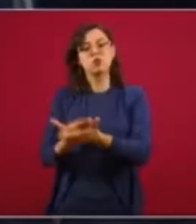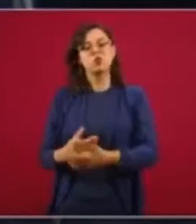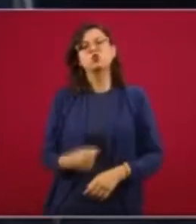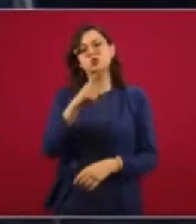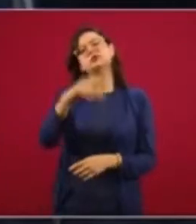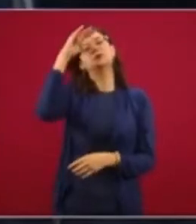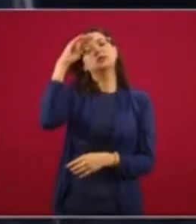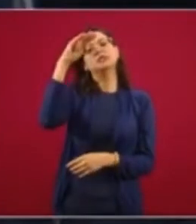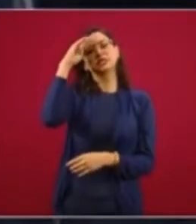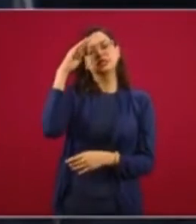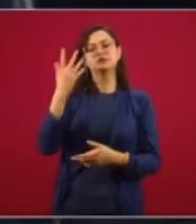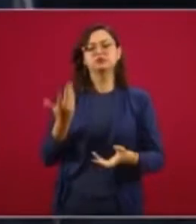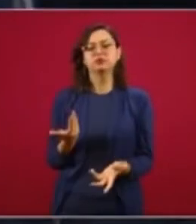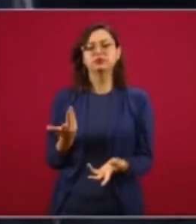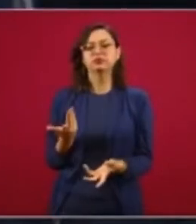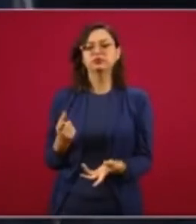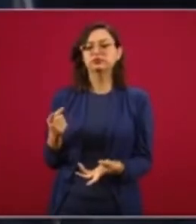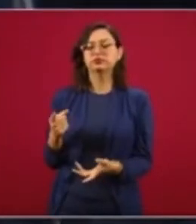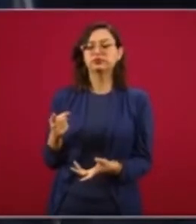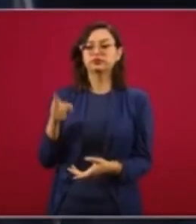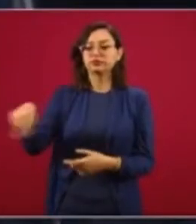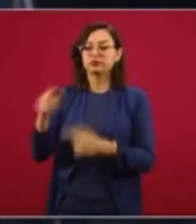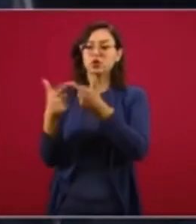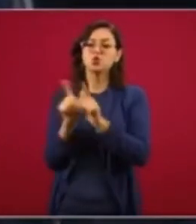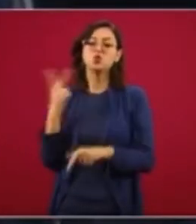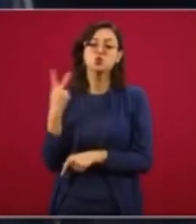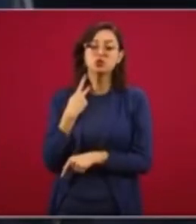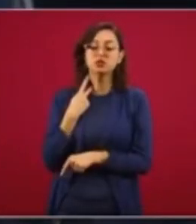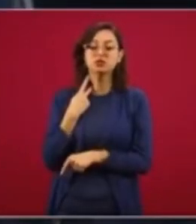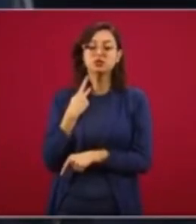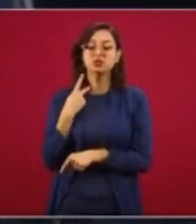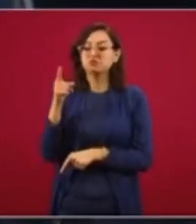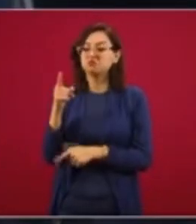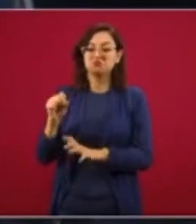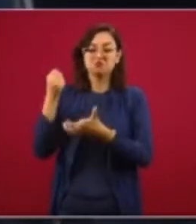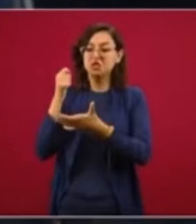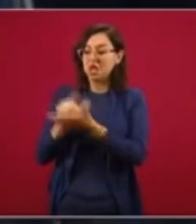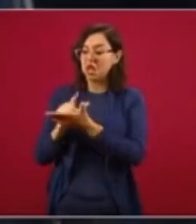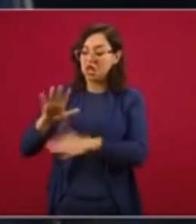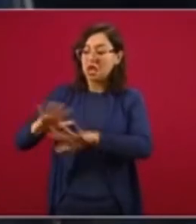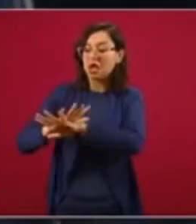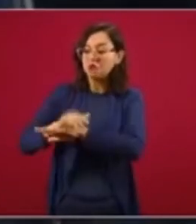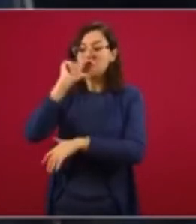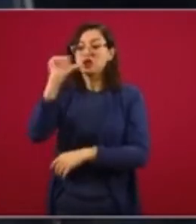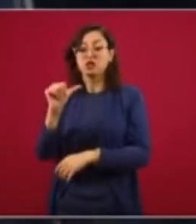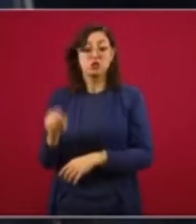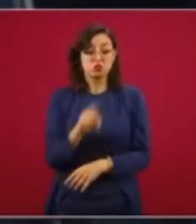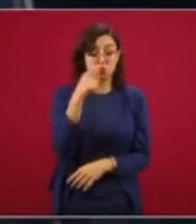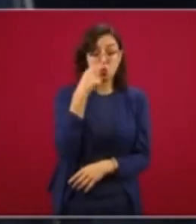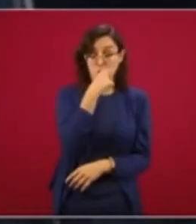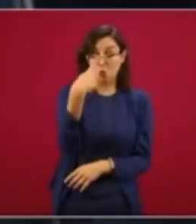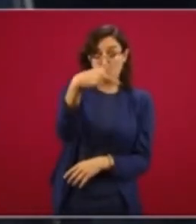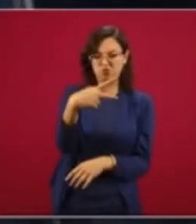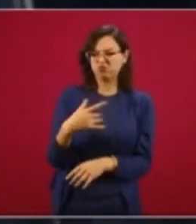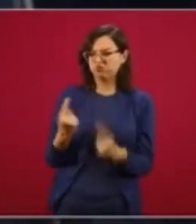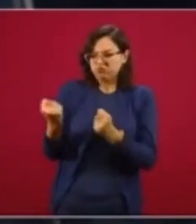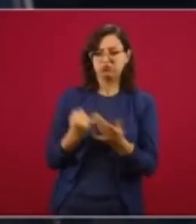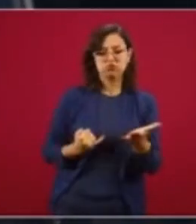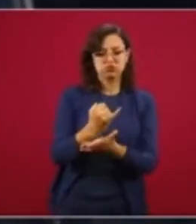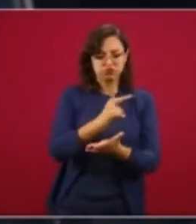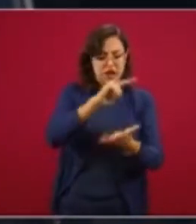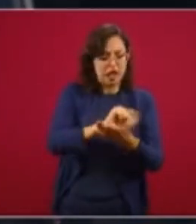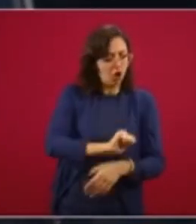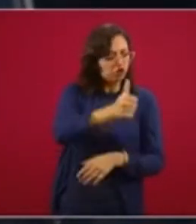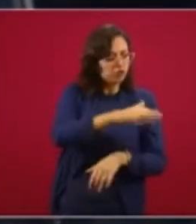¿Ustedes han valorado, más allá de esta postura de los partidos, sin que haya una modificación a la ley, que ustedes puedan modificar la aplicación del presupuesto, una vía